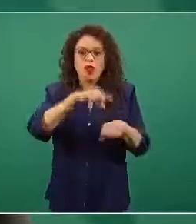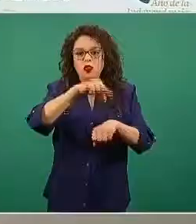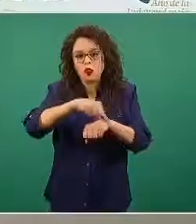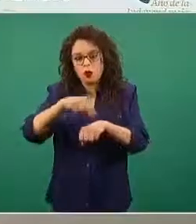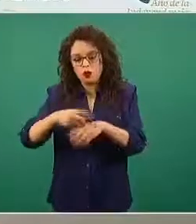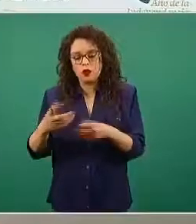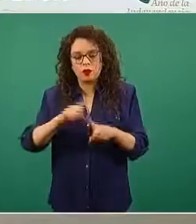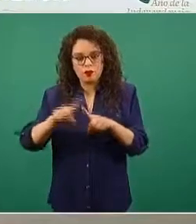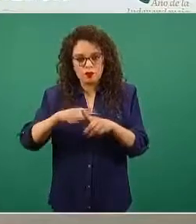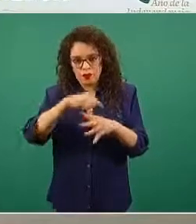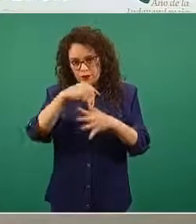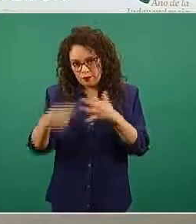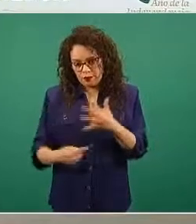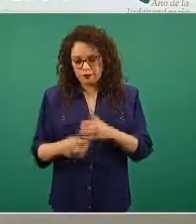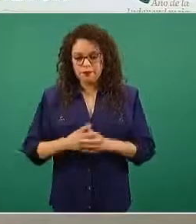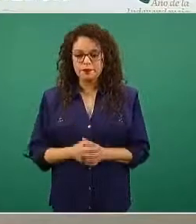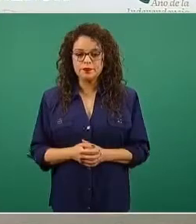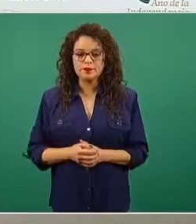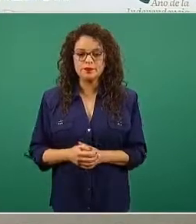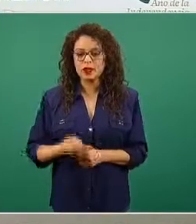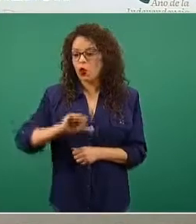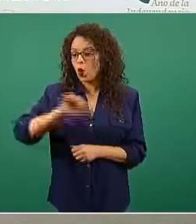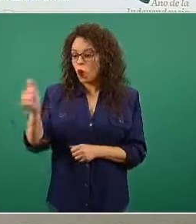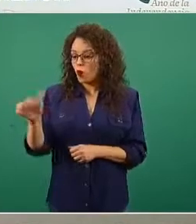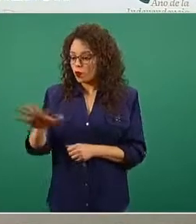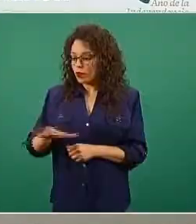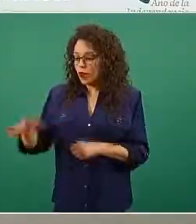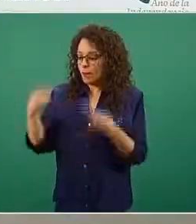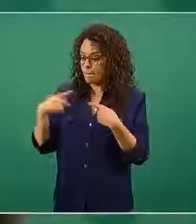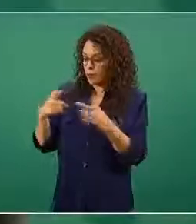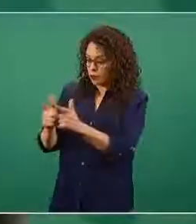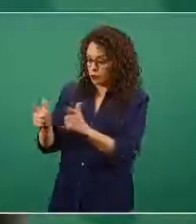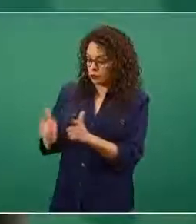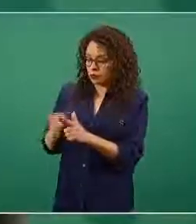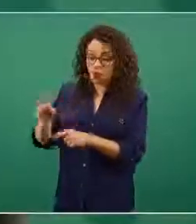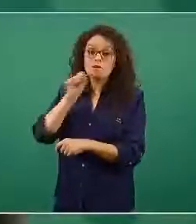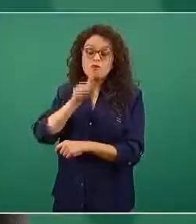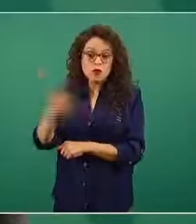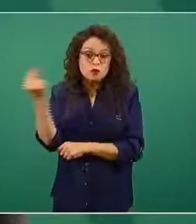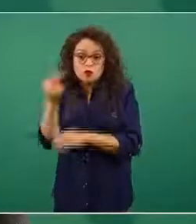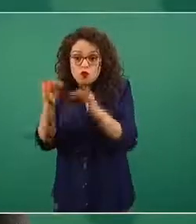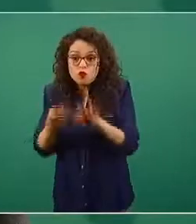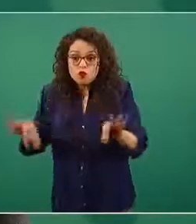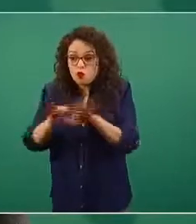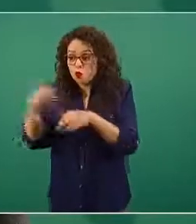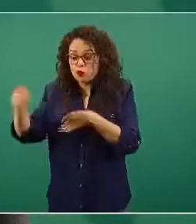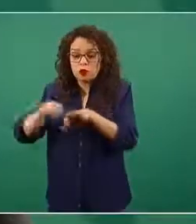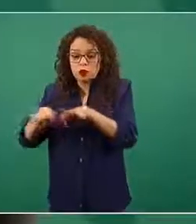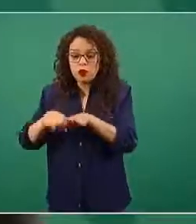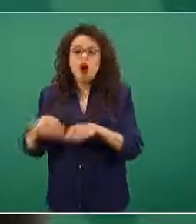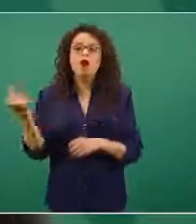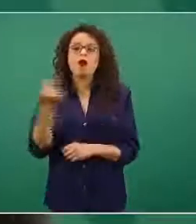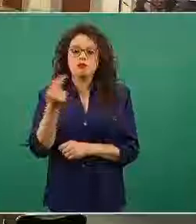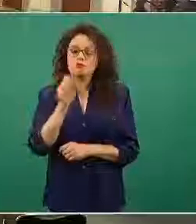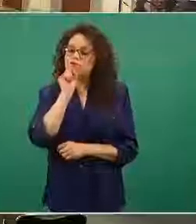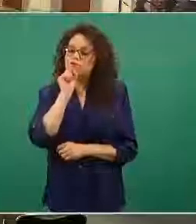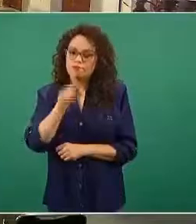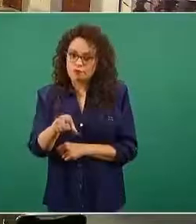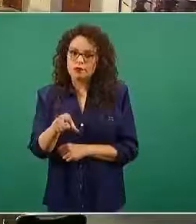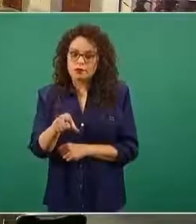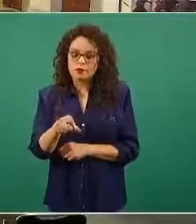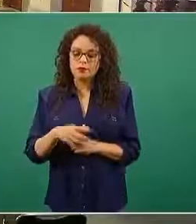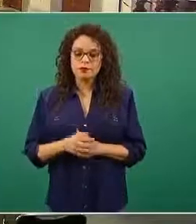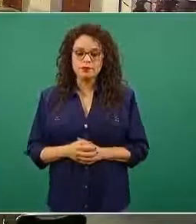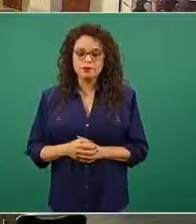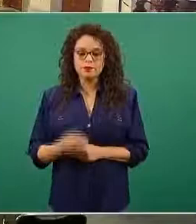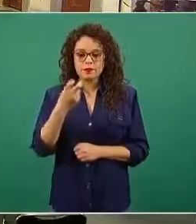de personas que por lo esencial de sus actividades se considera este tipo de intervención. Ese sería el